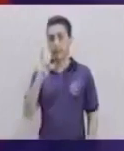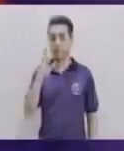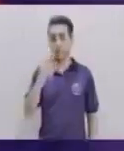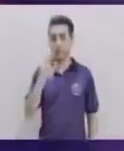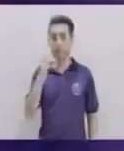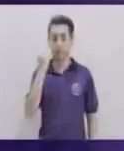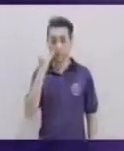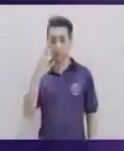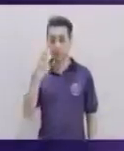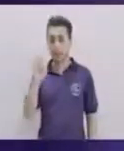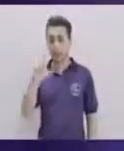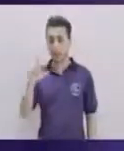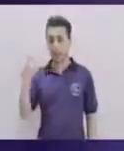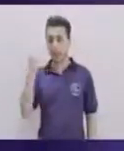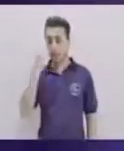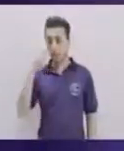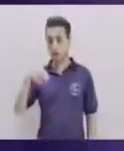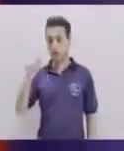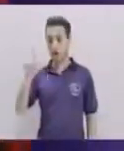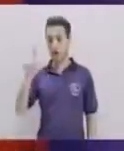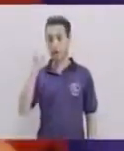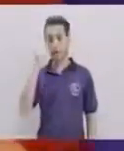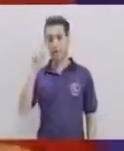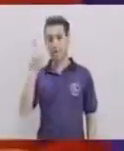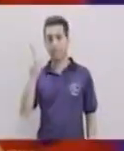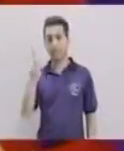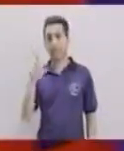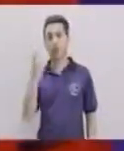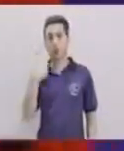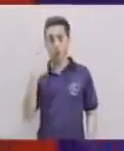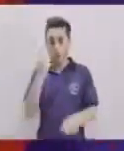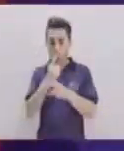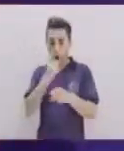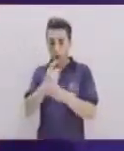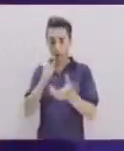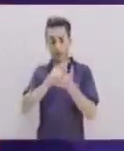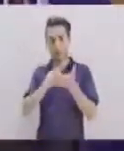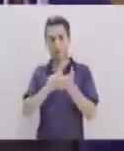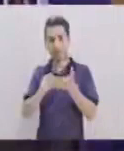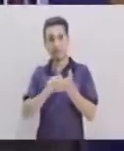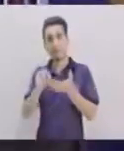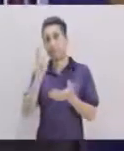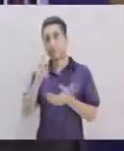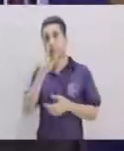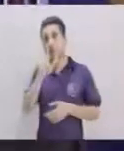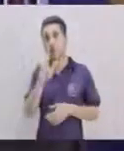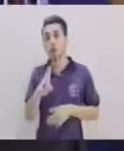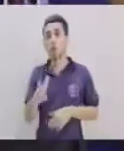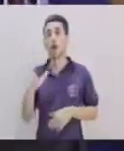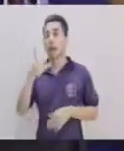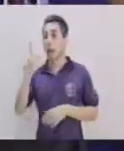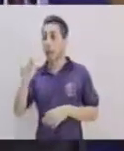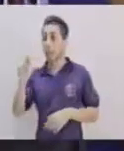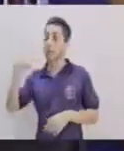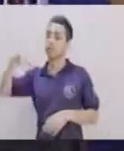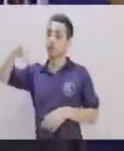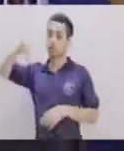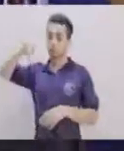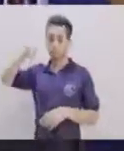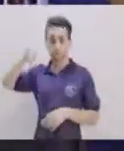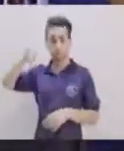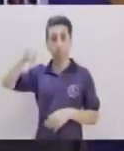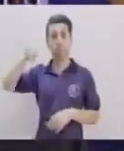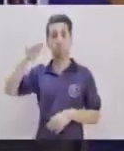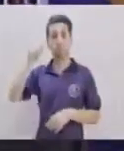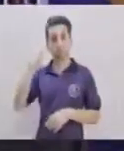de las letras, la forma correcta en que escribimos, ¿verdad? Siempre y cuando recuerden agarrar, muy bien, nuestro lápiz